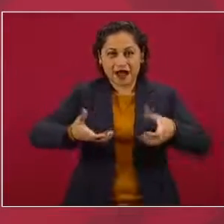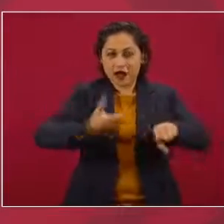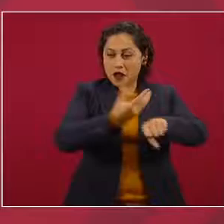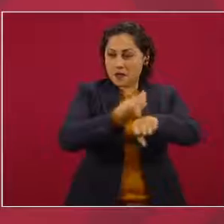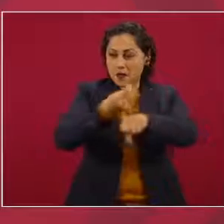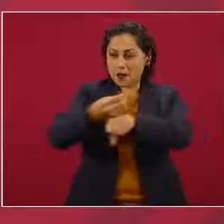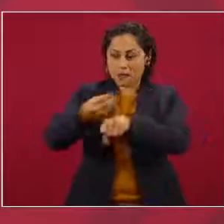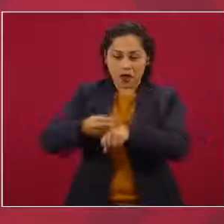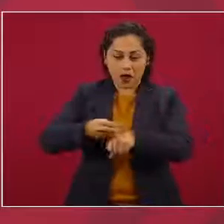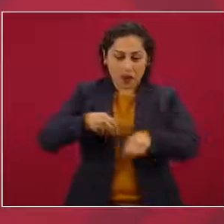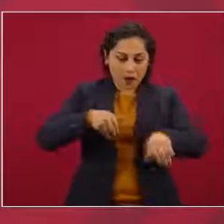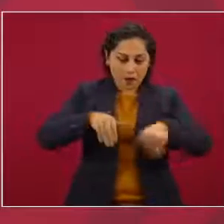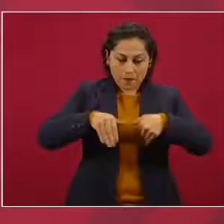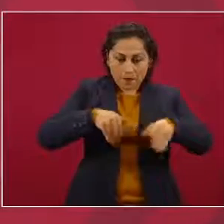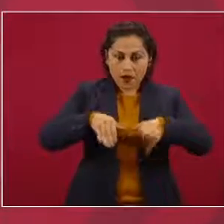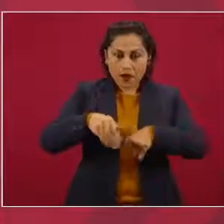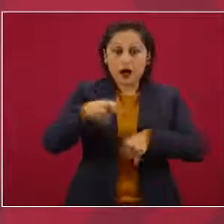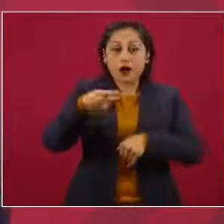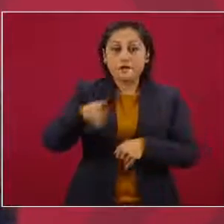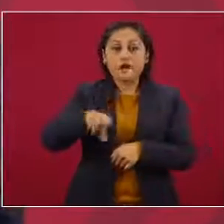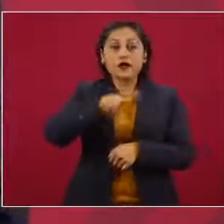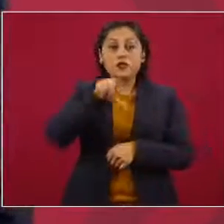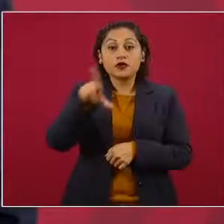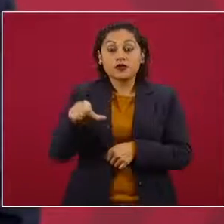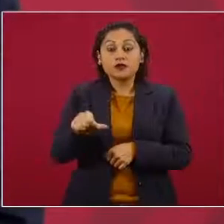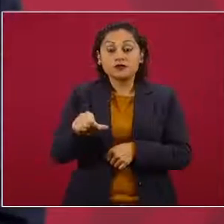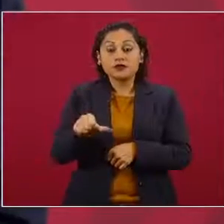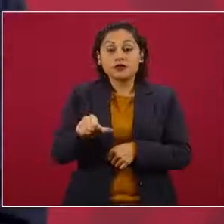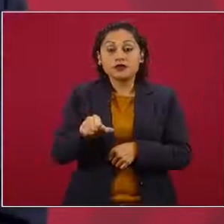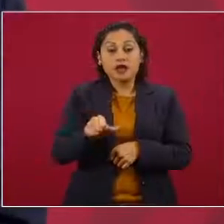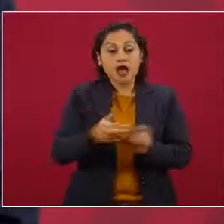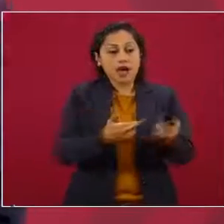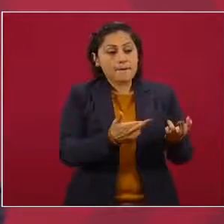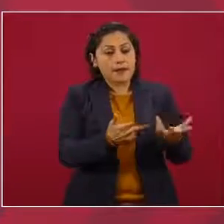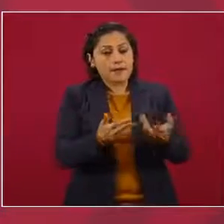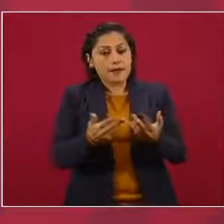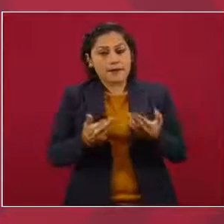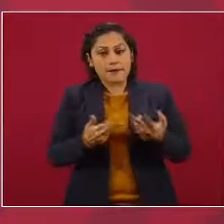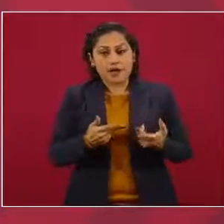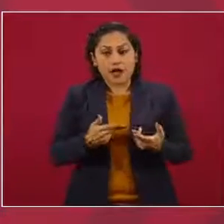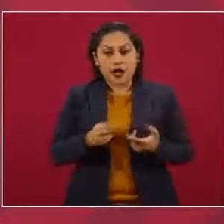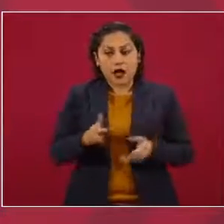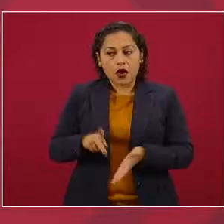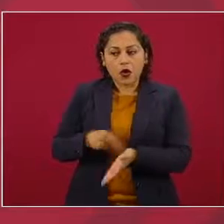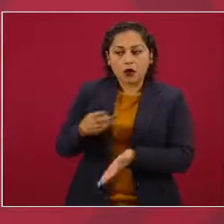pero las destruían para volverlas a hacer.